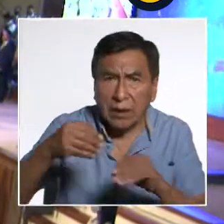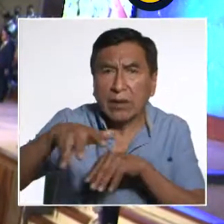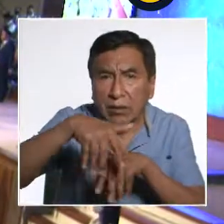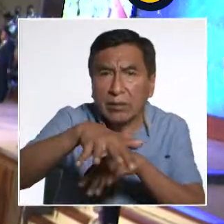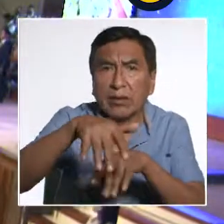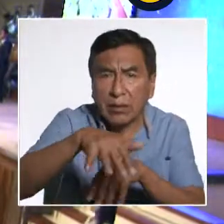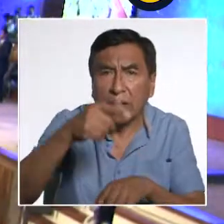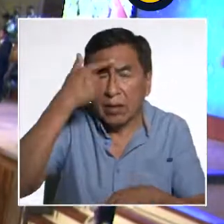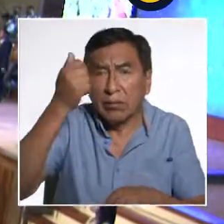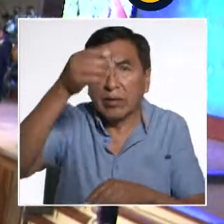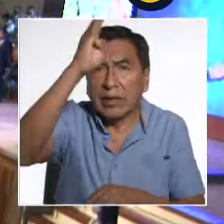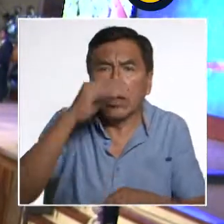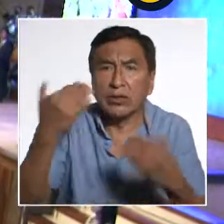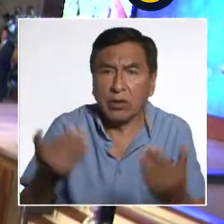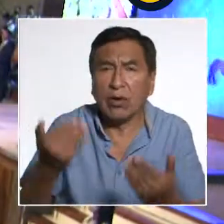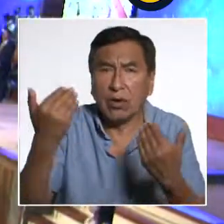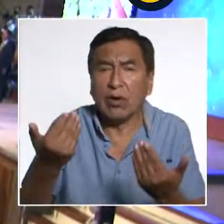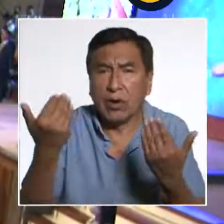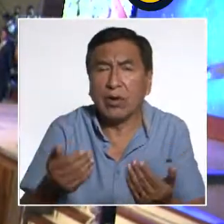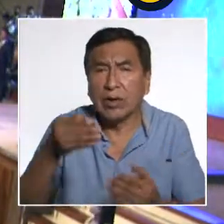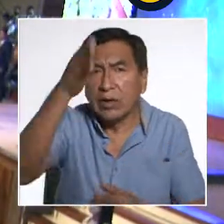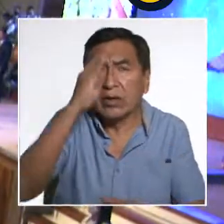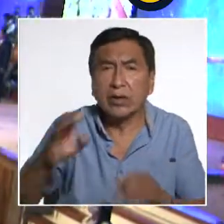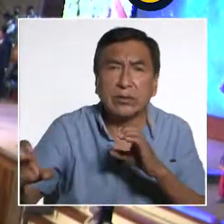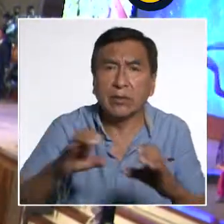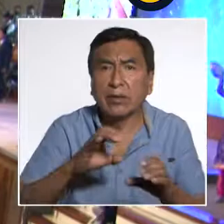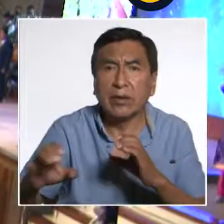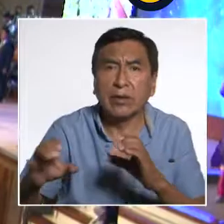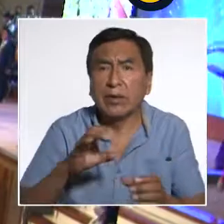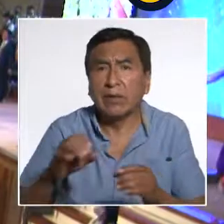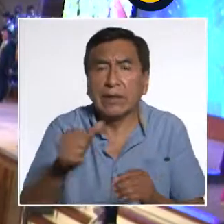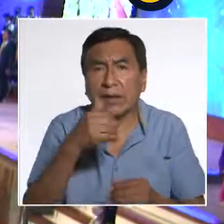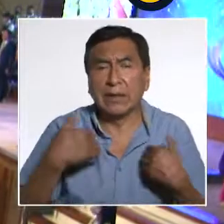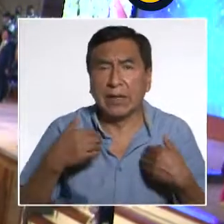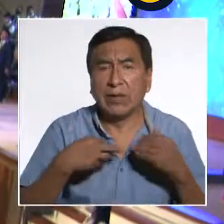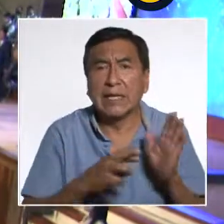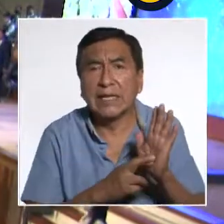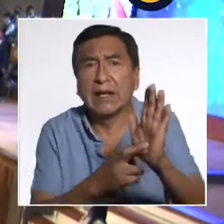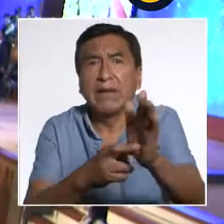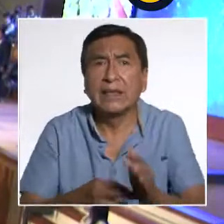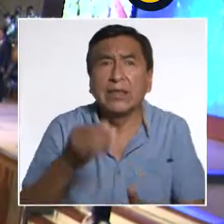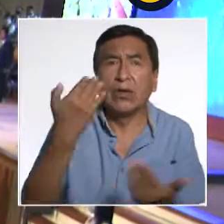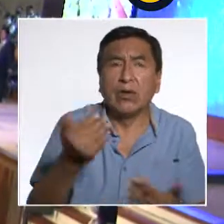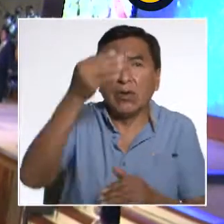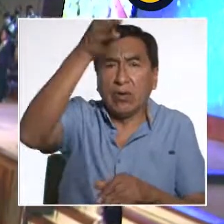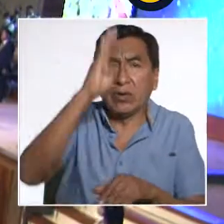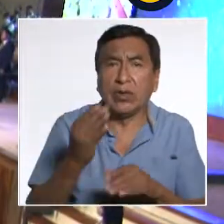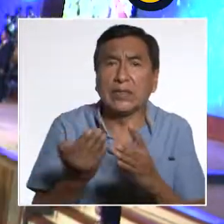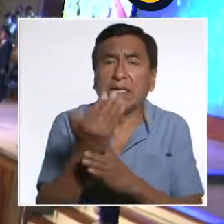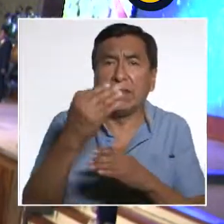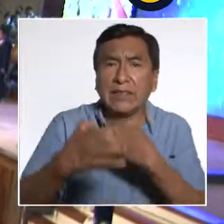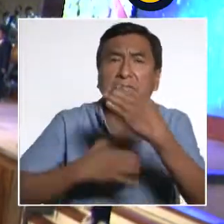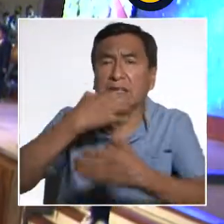a traer libertad. Hoy Dios va a traer revelación. Hoy, Dios, a través del grito de